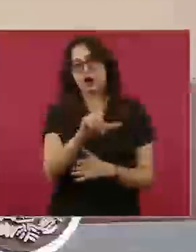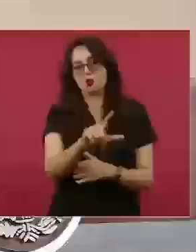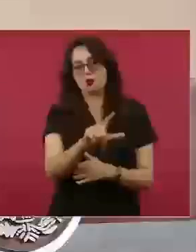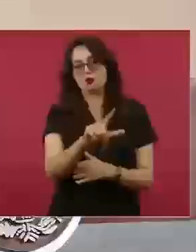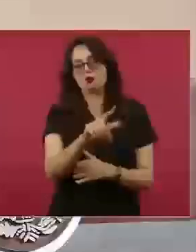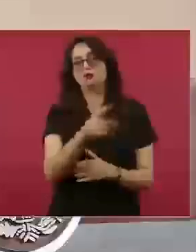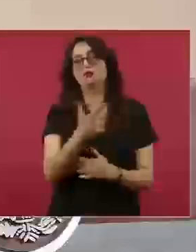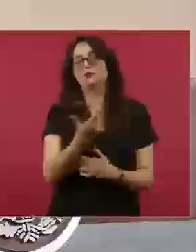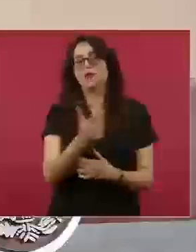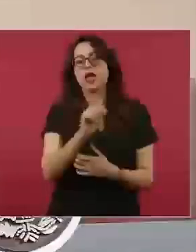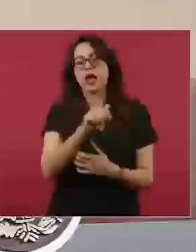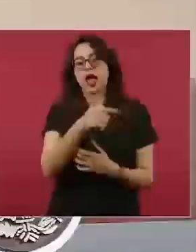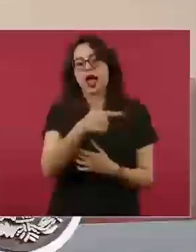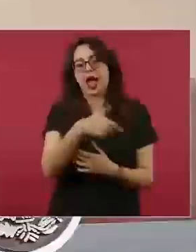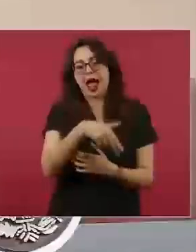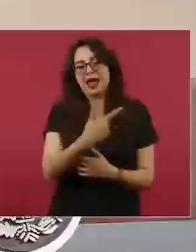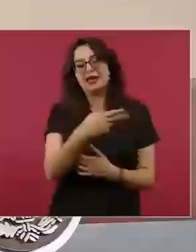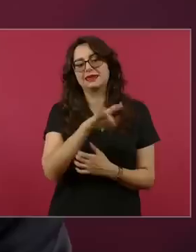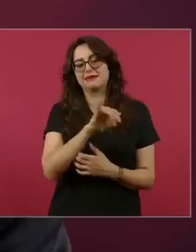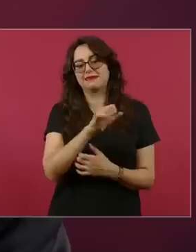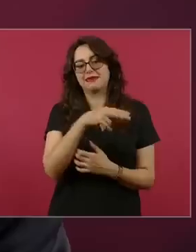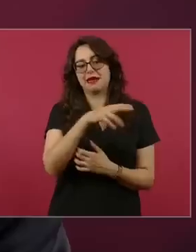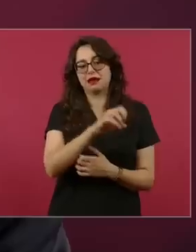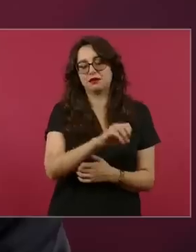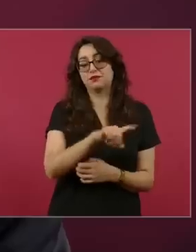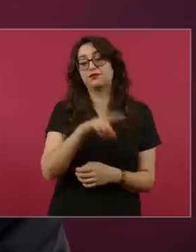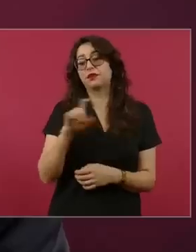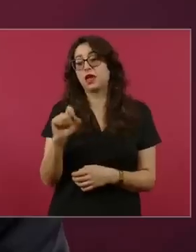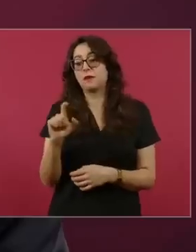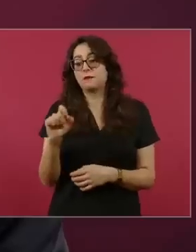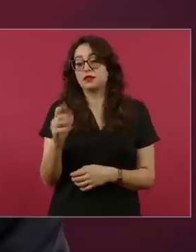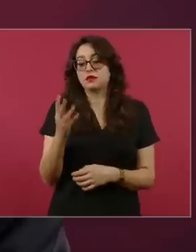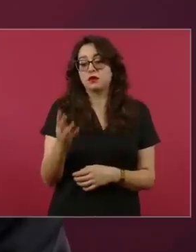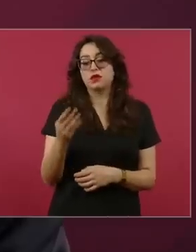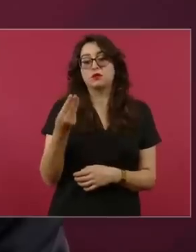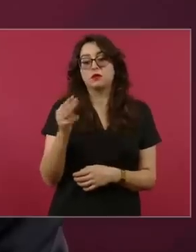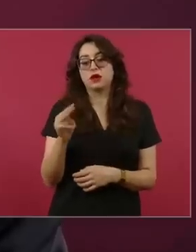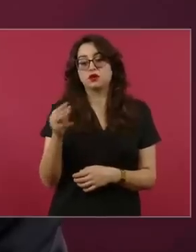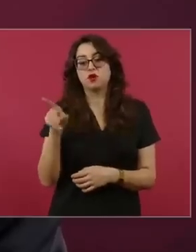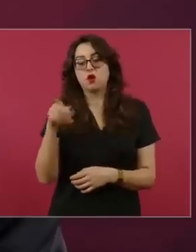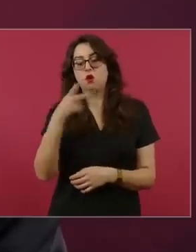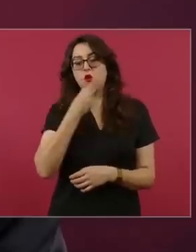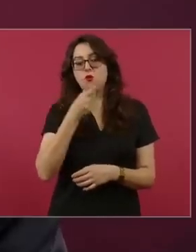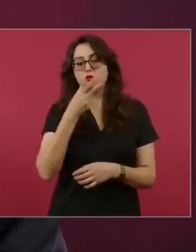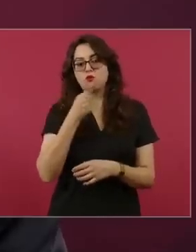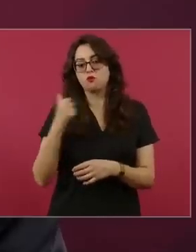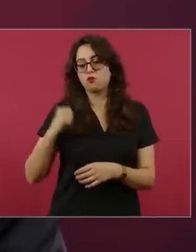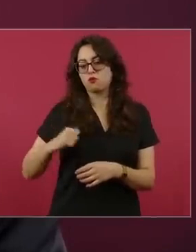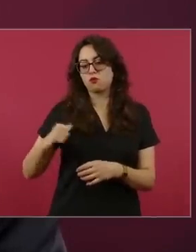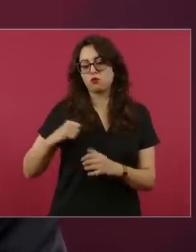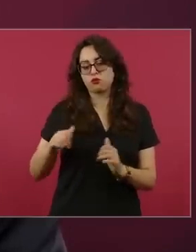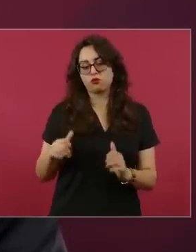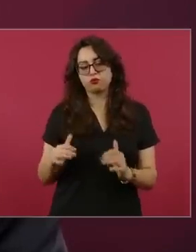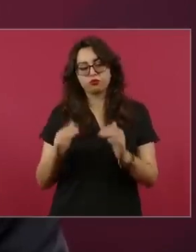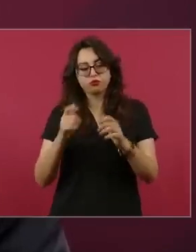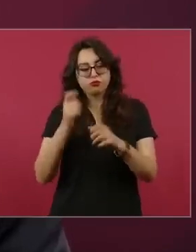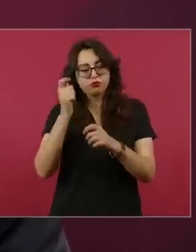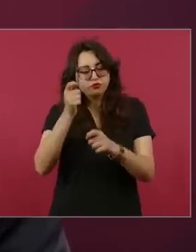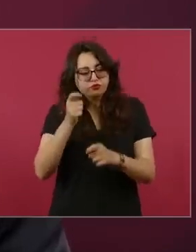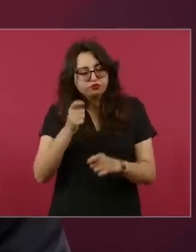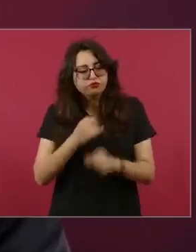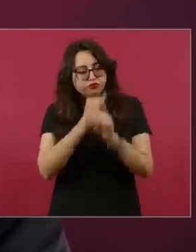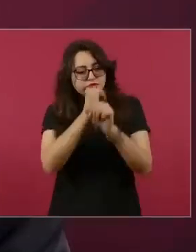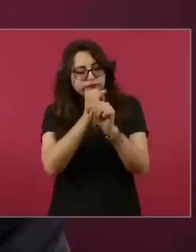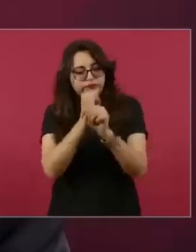mayo falleció el arqueólogo David Grope, un gran estudioso de